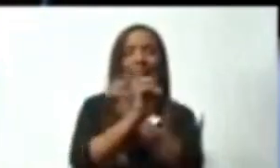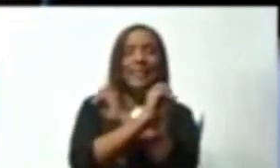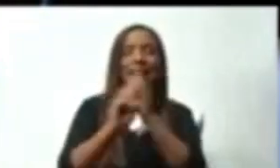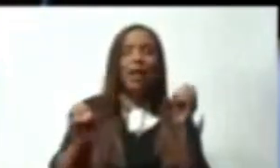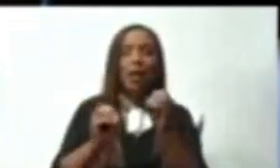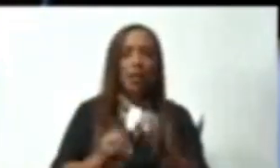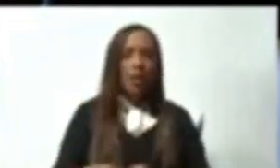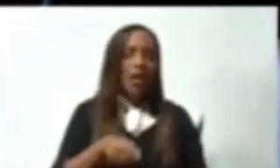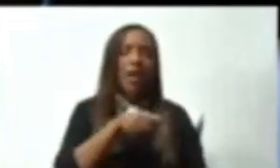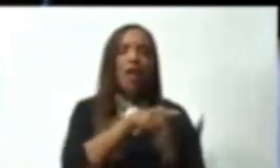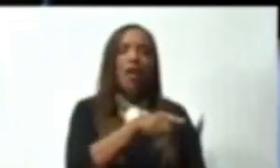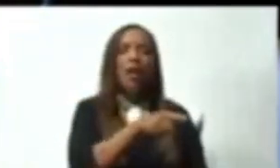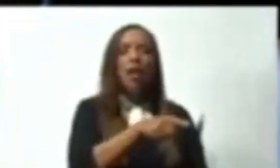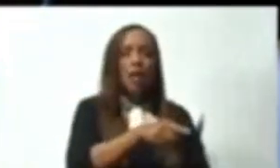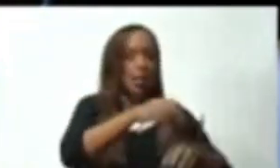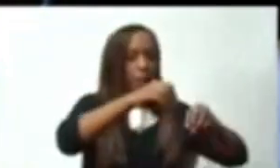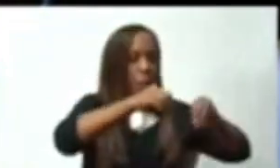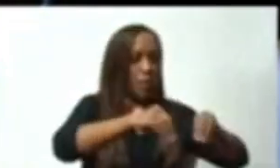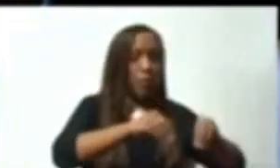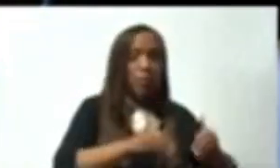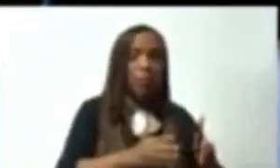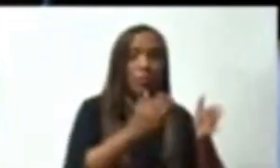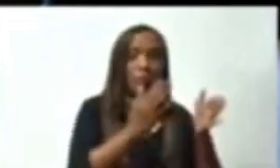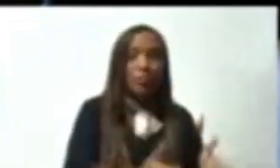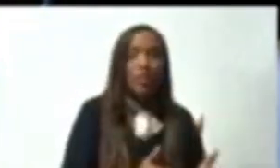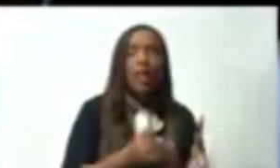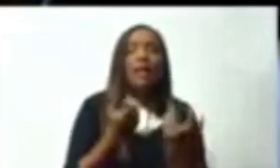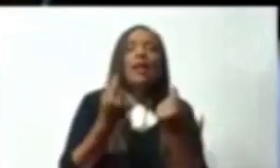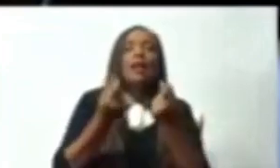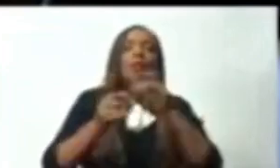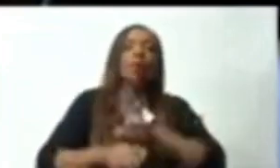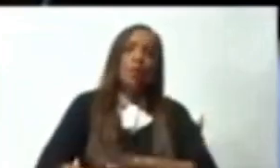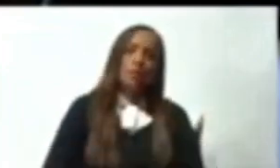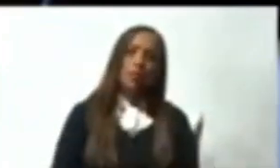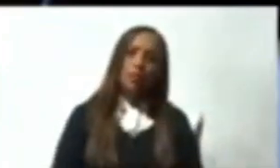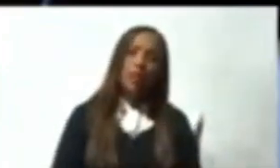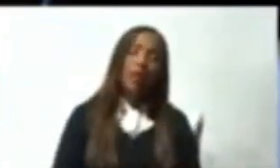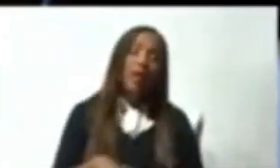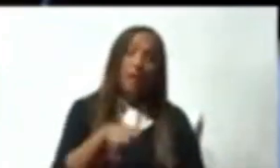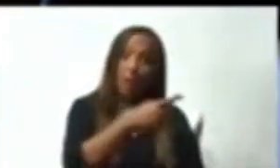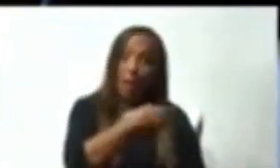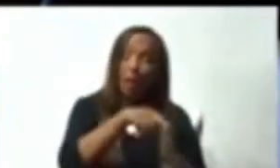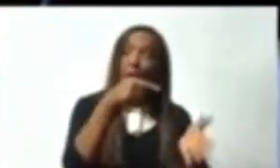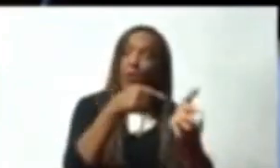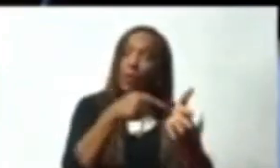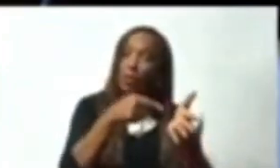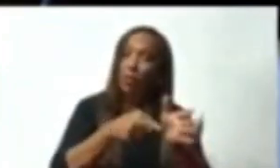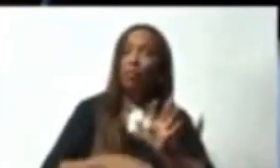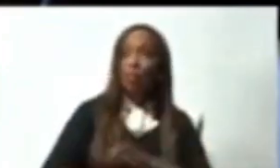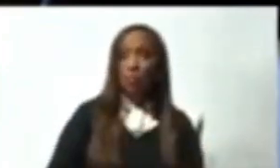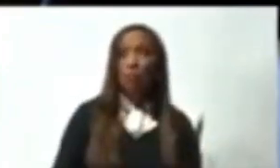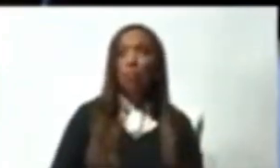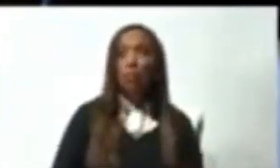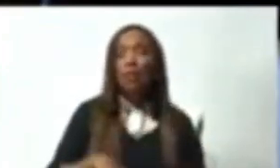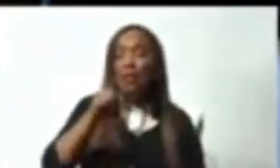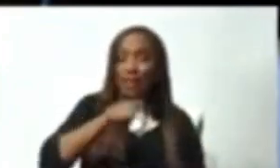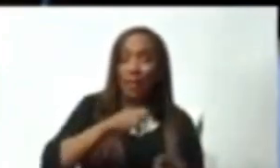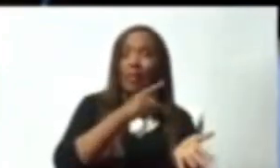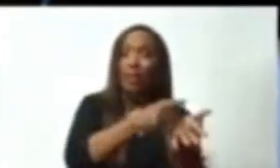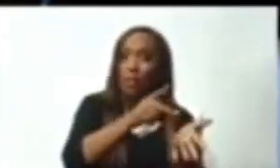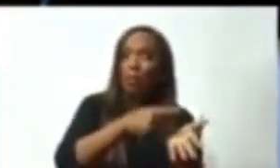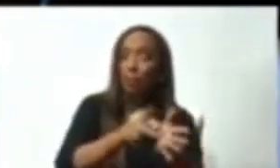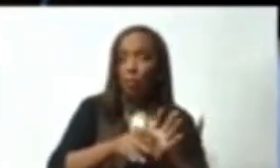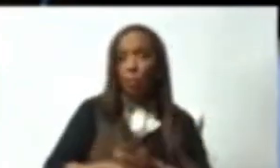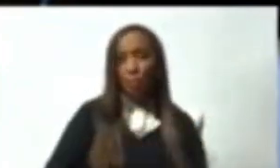con la deuda, para entonces seguir laborando? Ese es el gran problema que tenemos actualmente en el Valle de San Juan. Y solo usted,